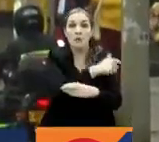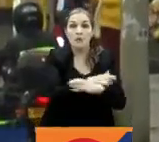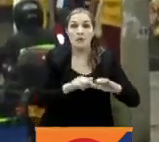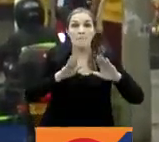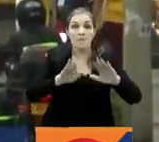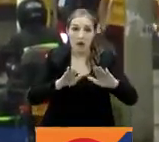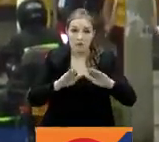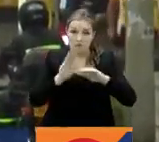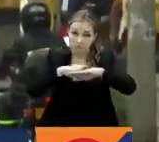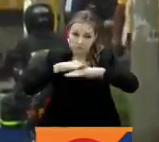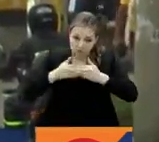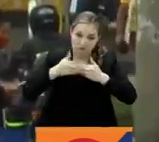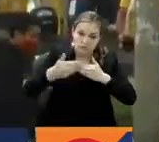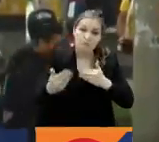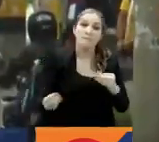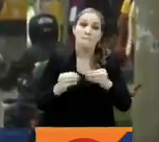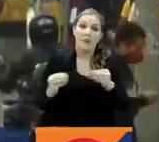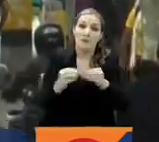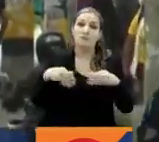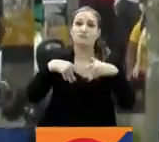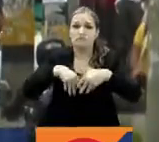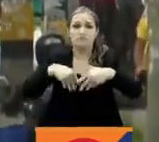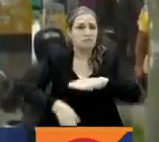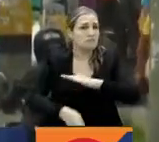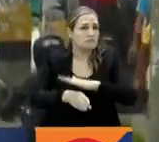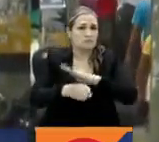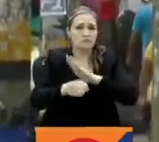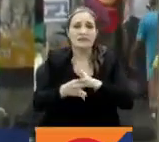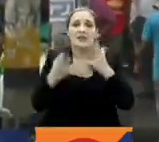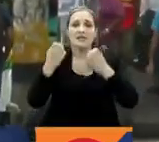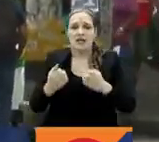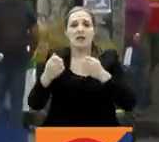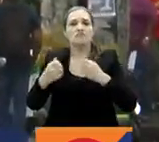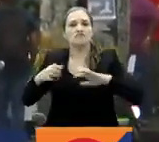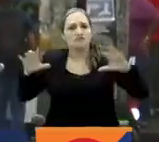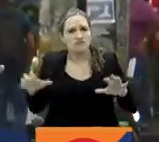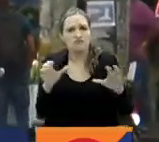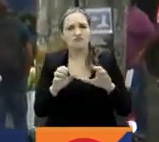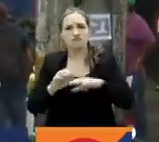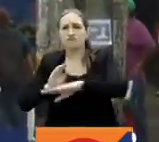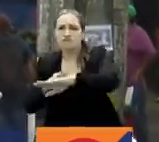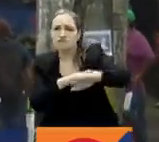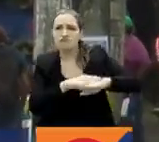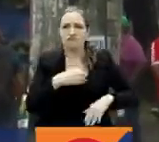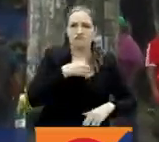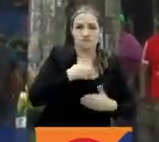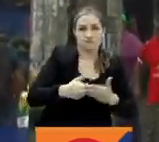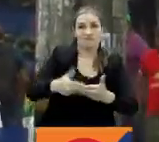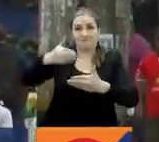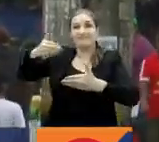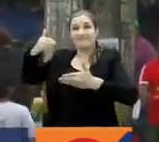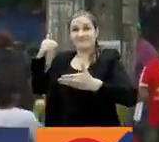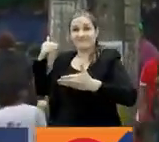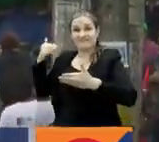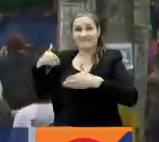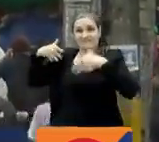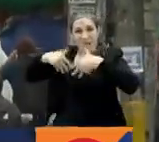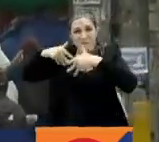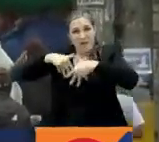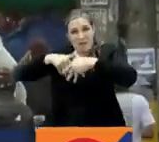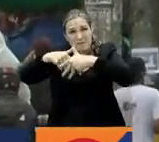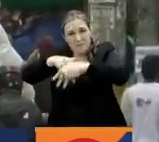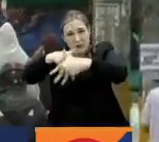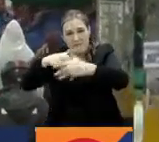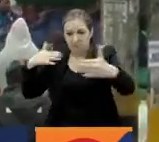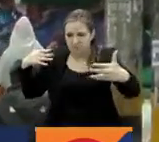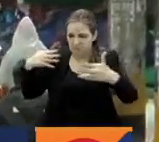diversas manifestaciones sociales para reactivar entonces todas estas protestas que se venían llevando a cabo durante todo el